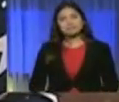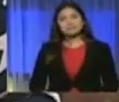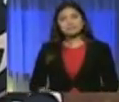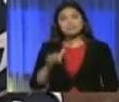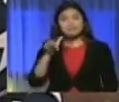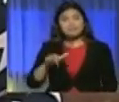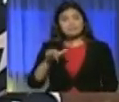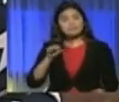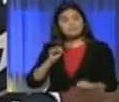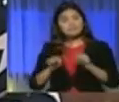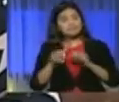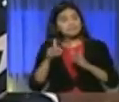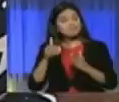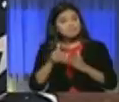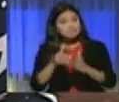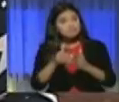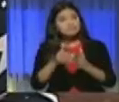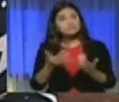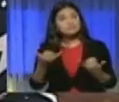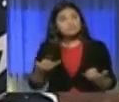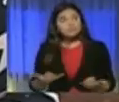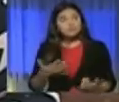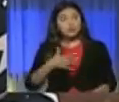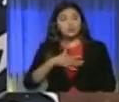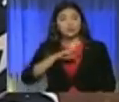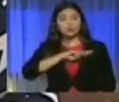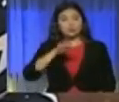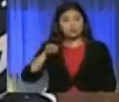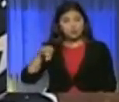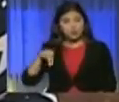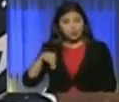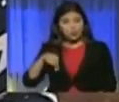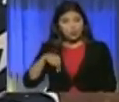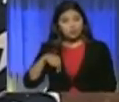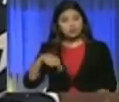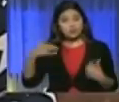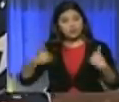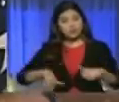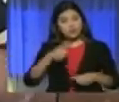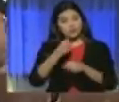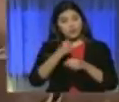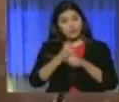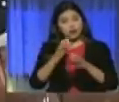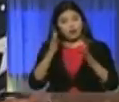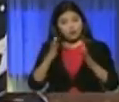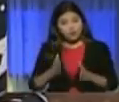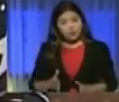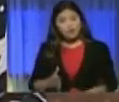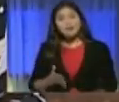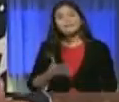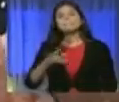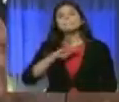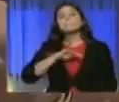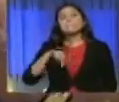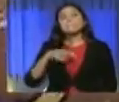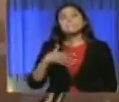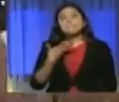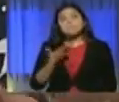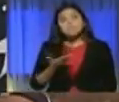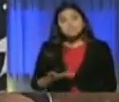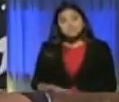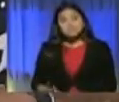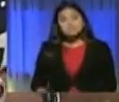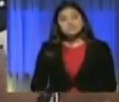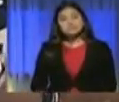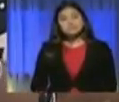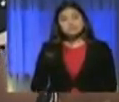contraofensiva que estamos asumiendo como clase obrera para nosotros poder